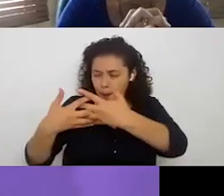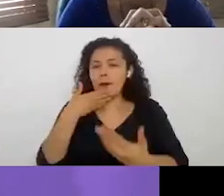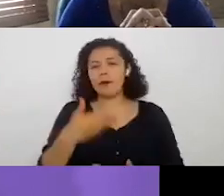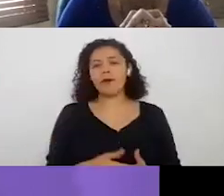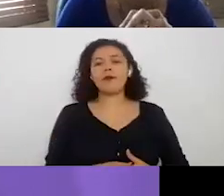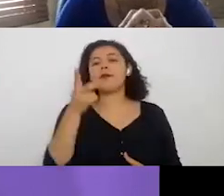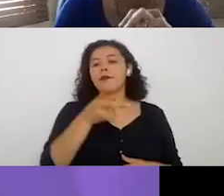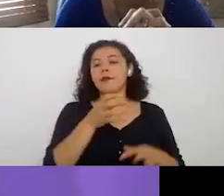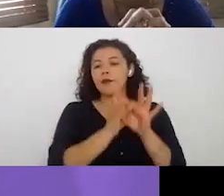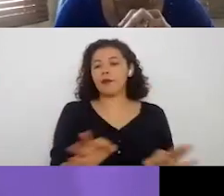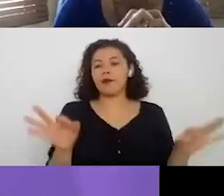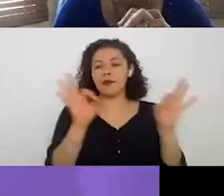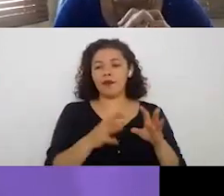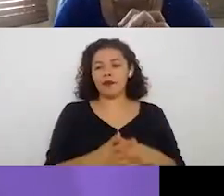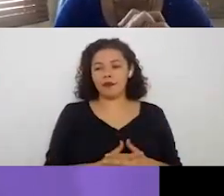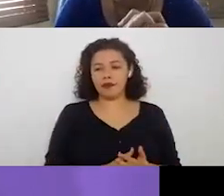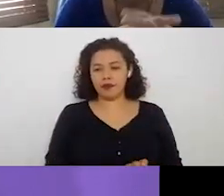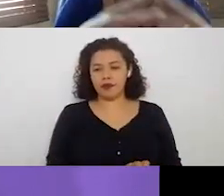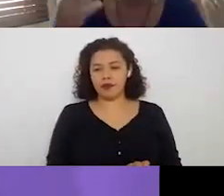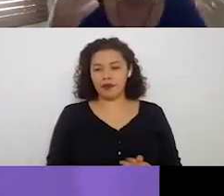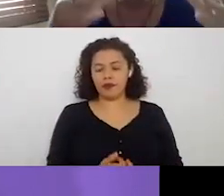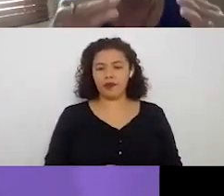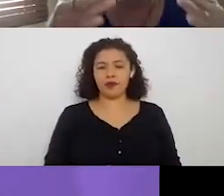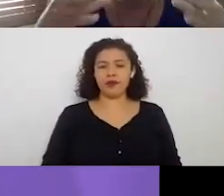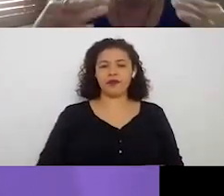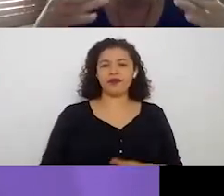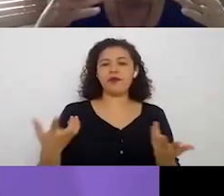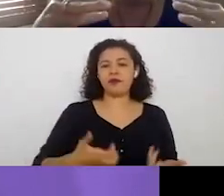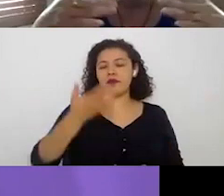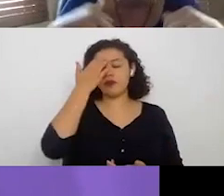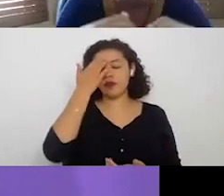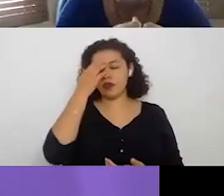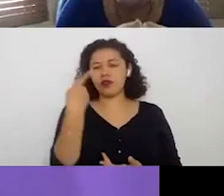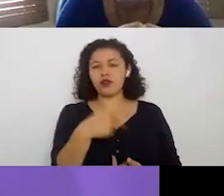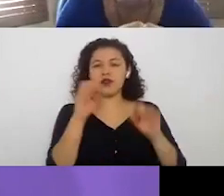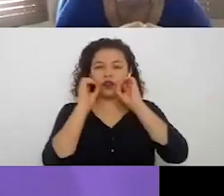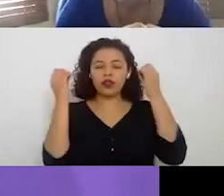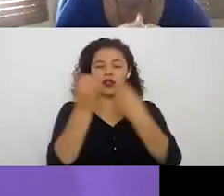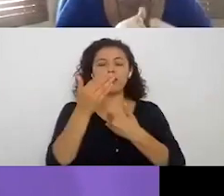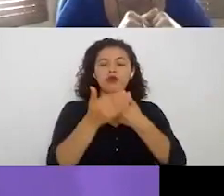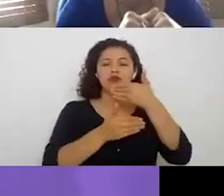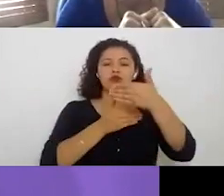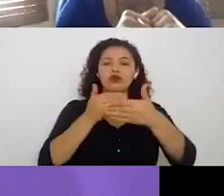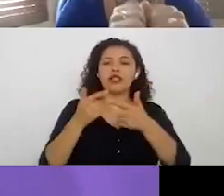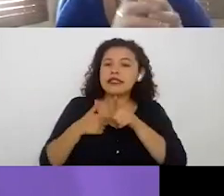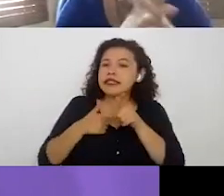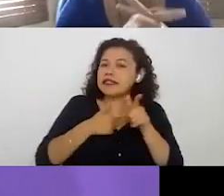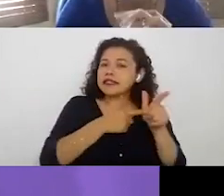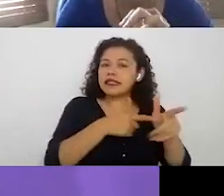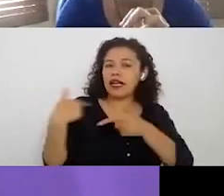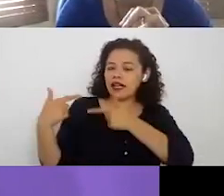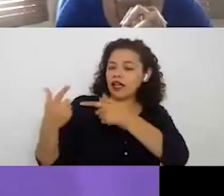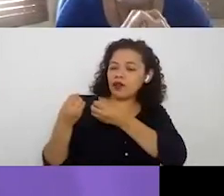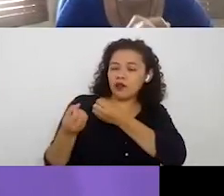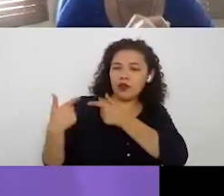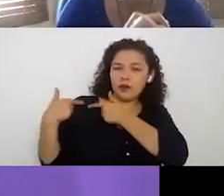bien importante que este conocimiento trascienda en sus organizaciones. Bien importante.